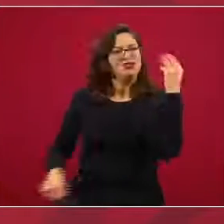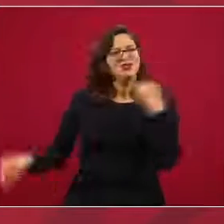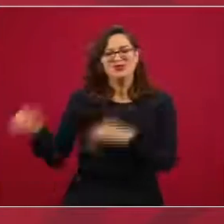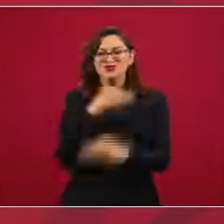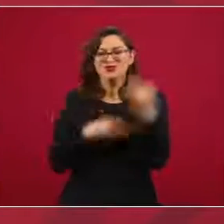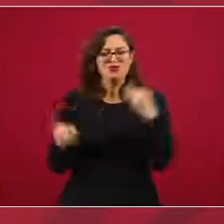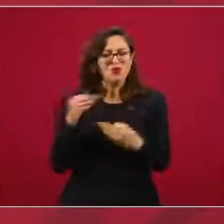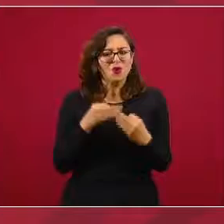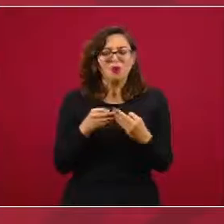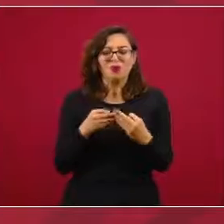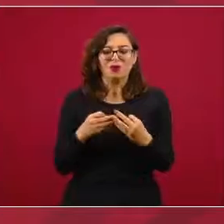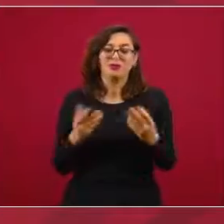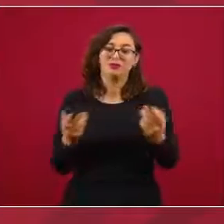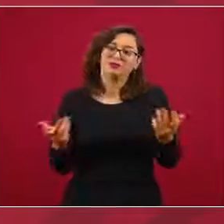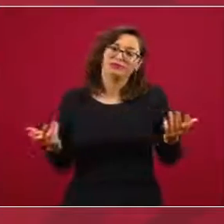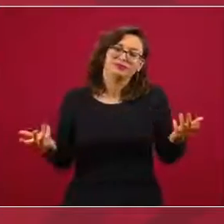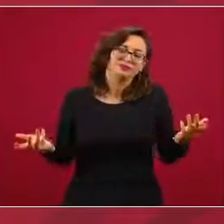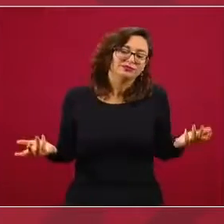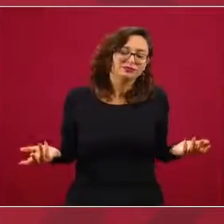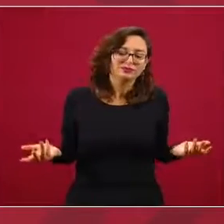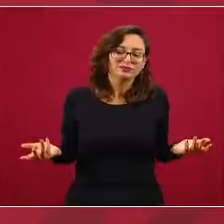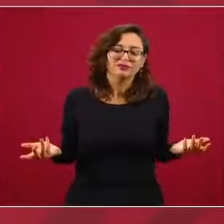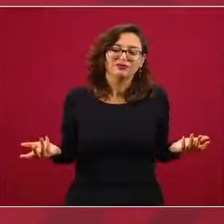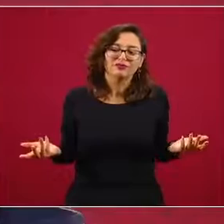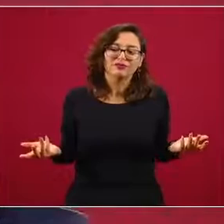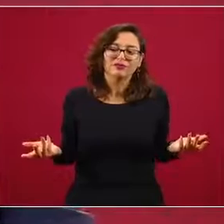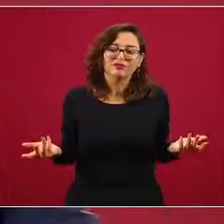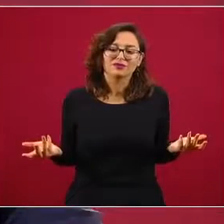Y por eso también el enojo